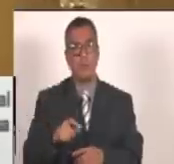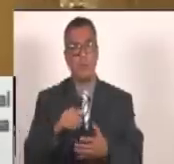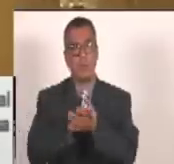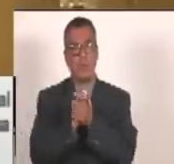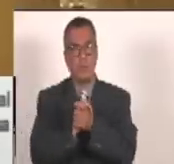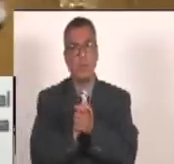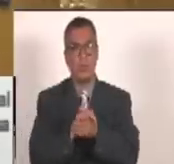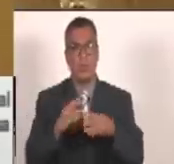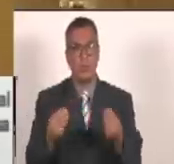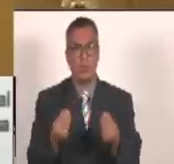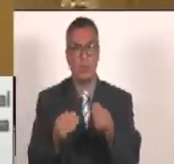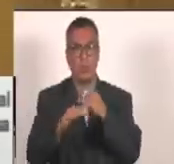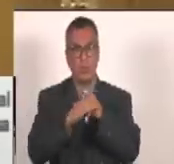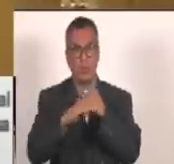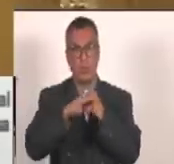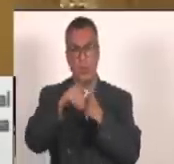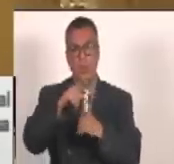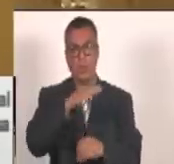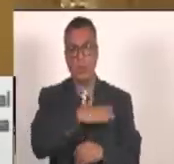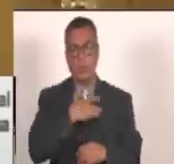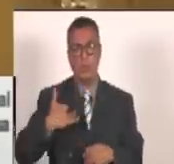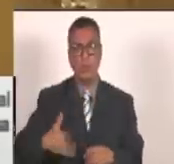socio como lo es China.